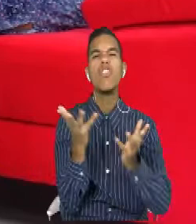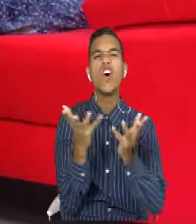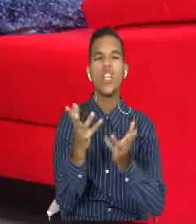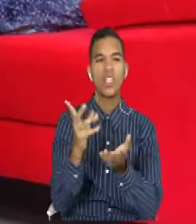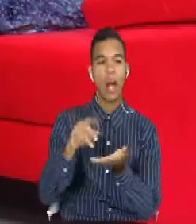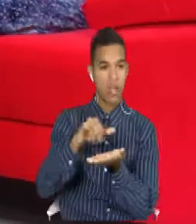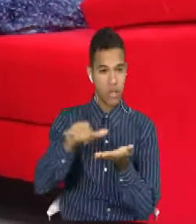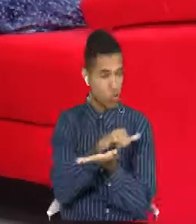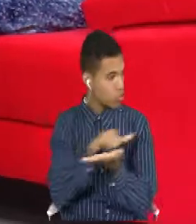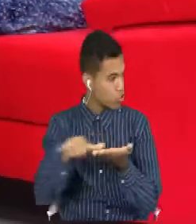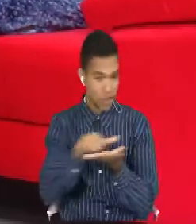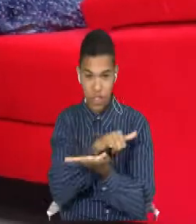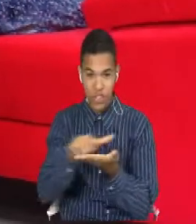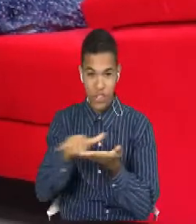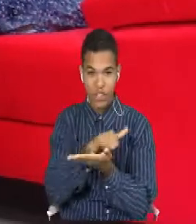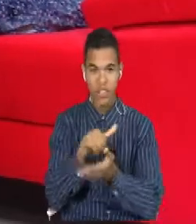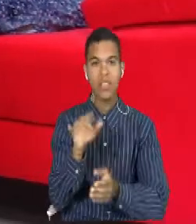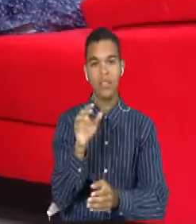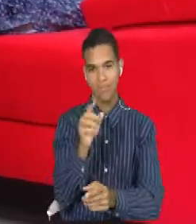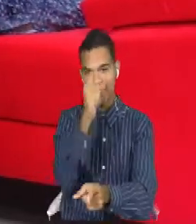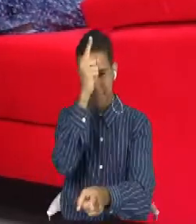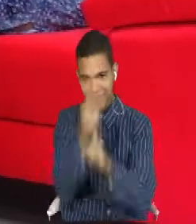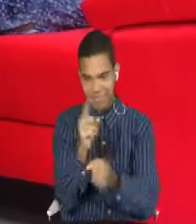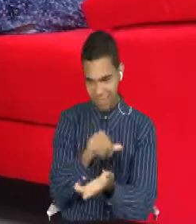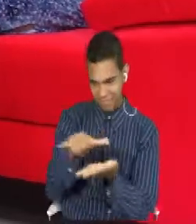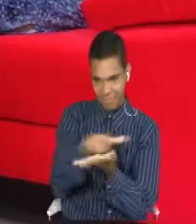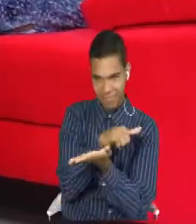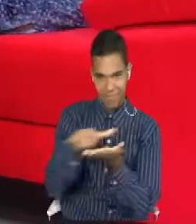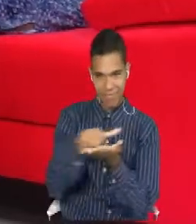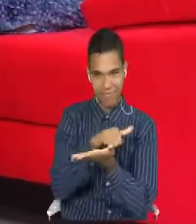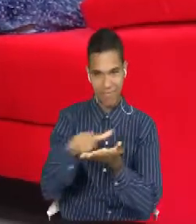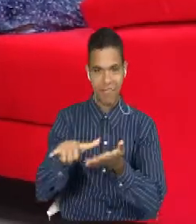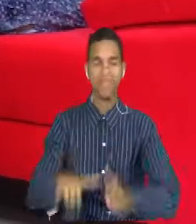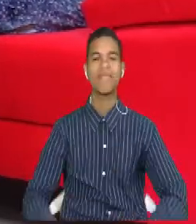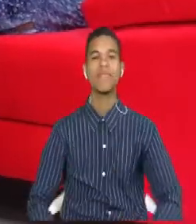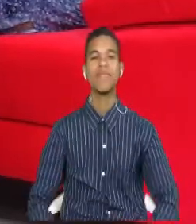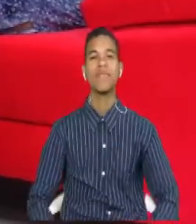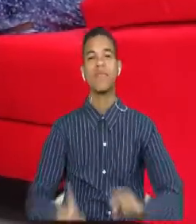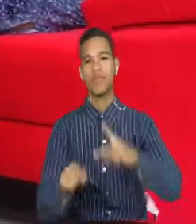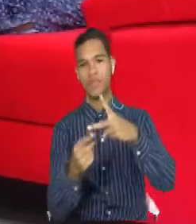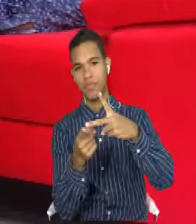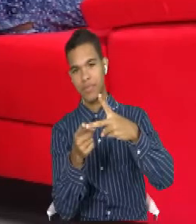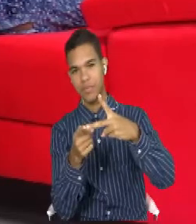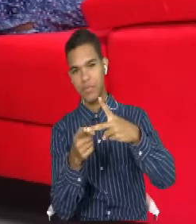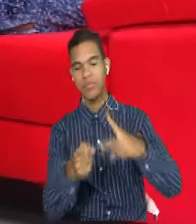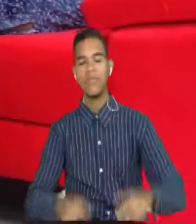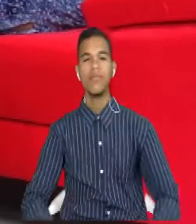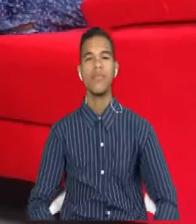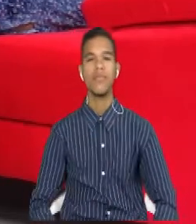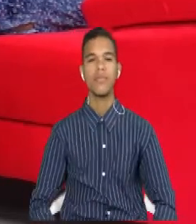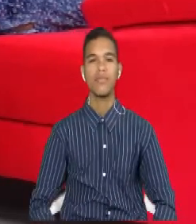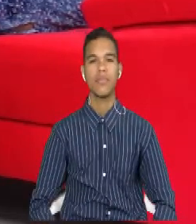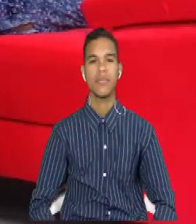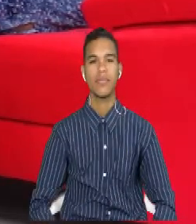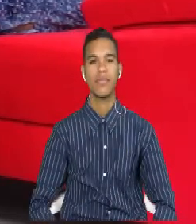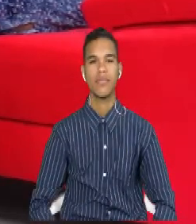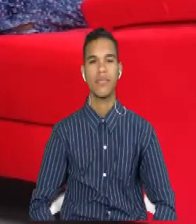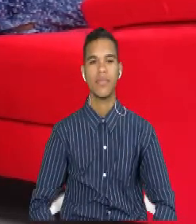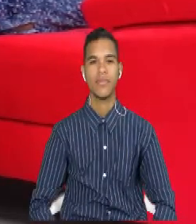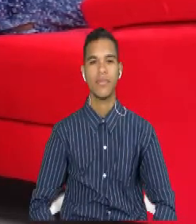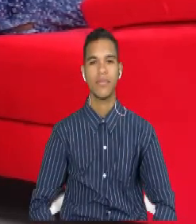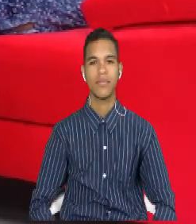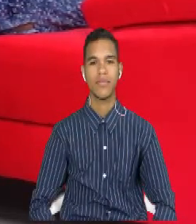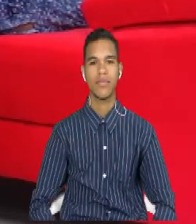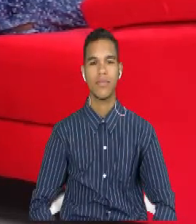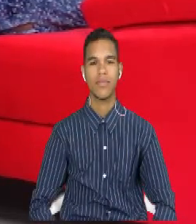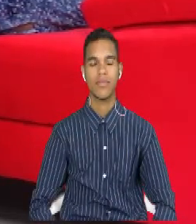¡Correcto! Iniciamos bien, iniciamos bien. La segunda pregunta es... Mencione uno de los, de